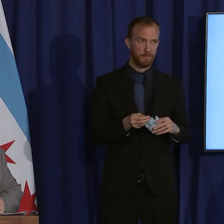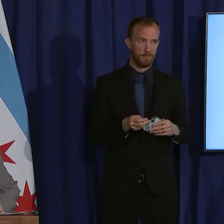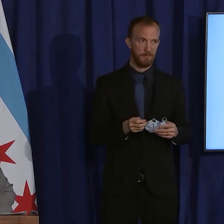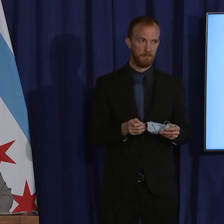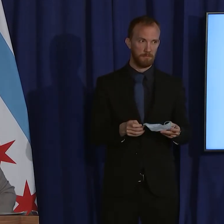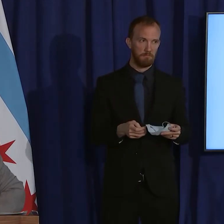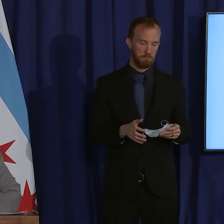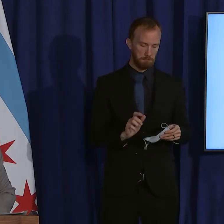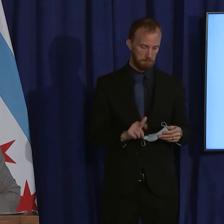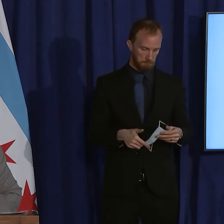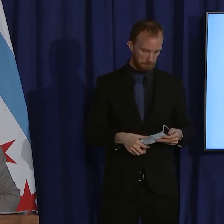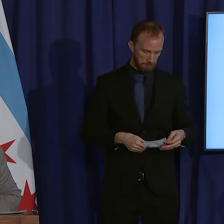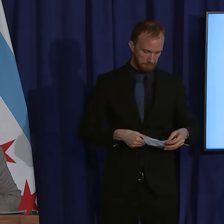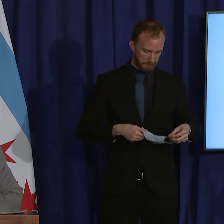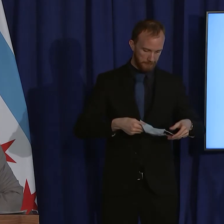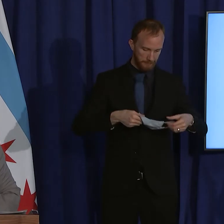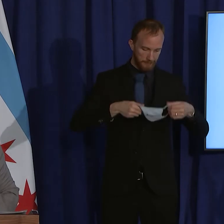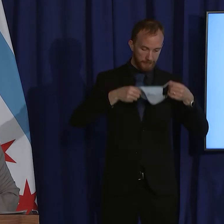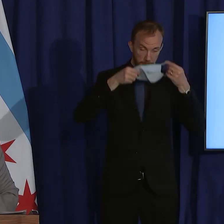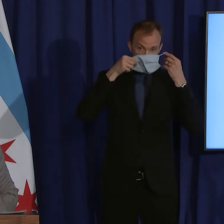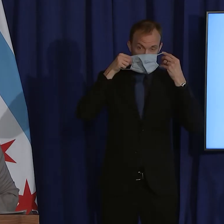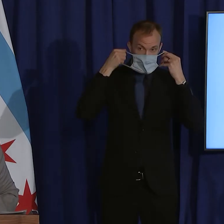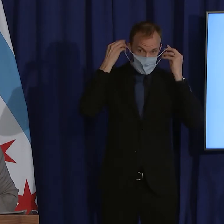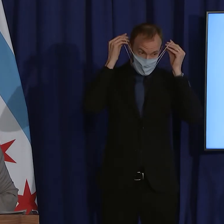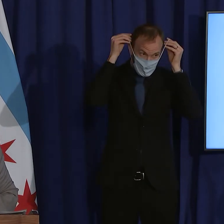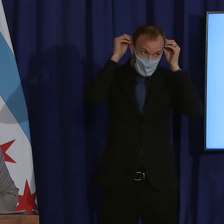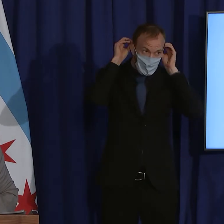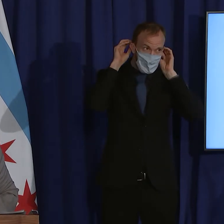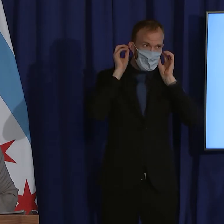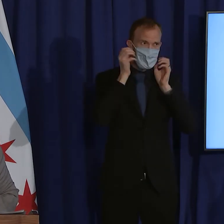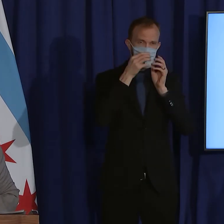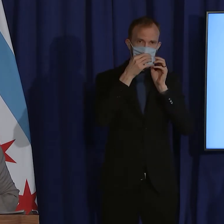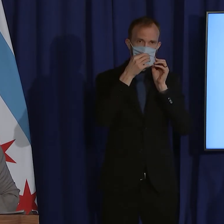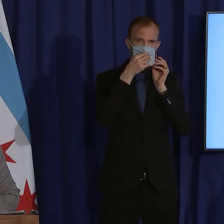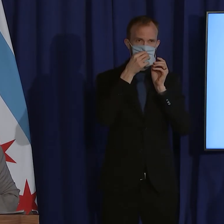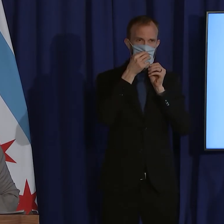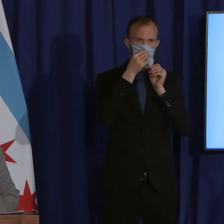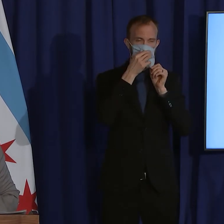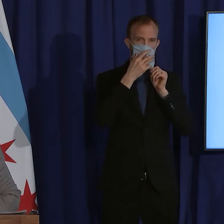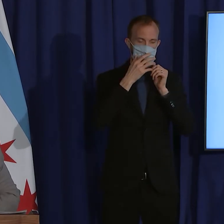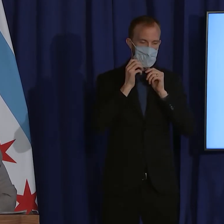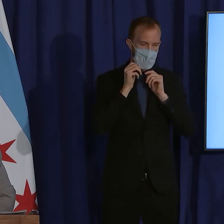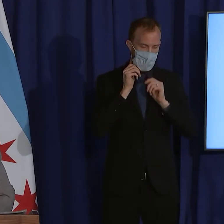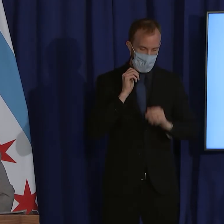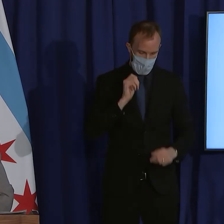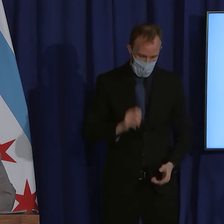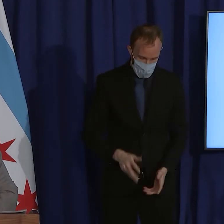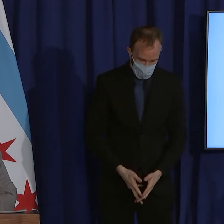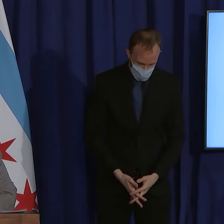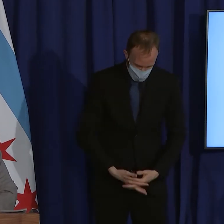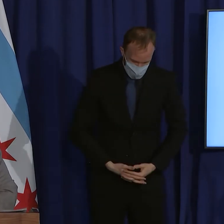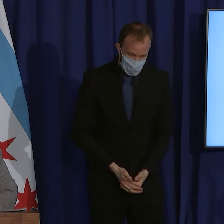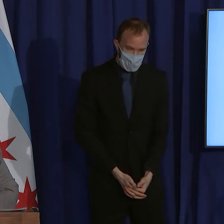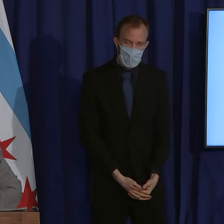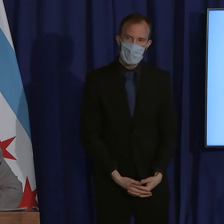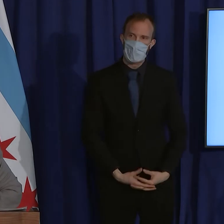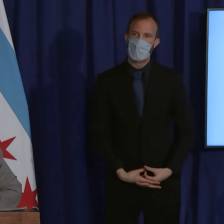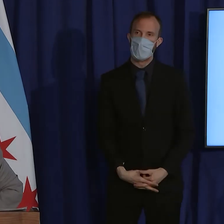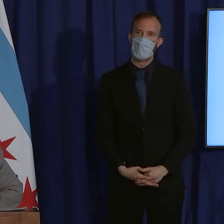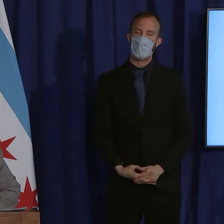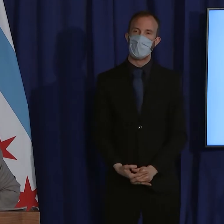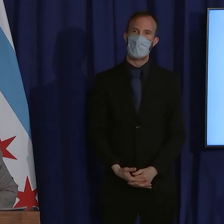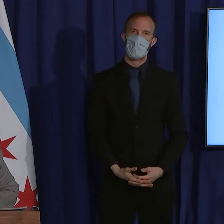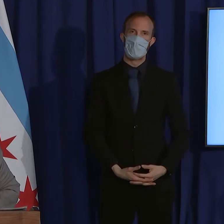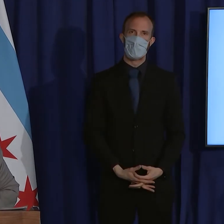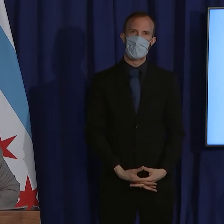Muy buenas tardes. Yo soy la doctora Geraldine Luna, directora médica del Departamento de Salud Pública de Chicago. Yo les venimos